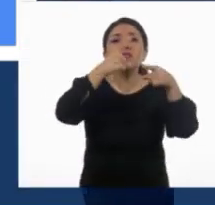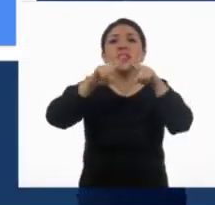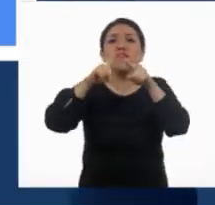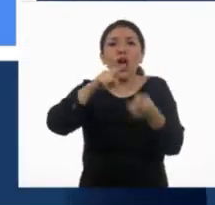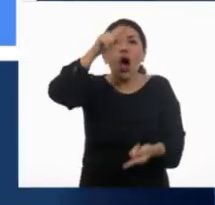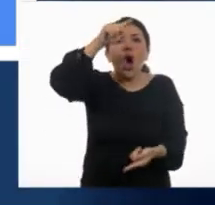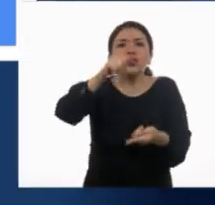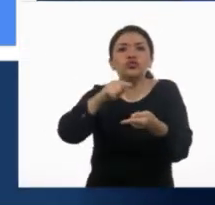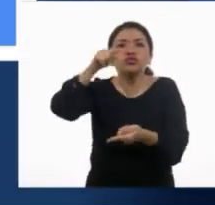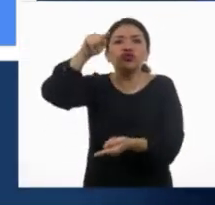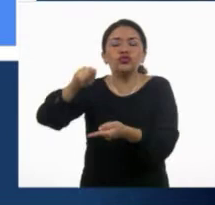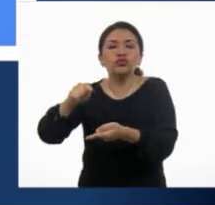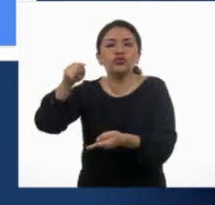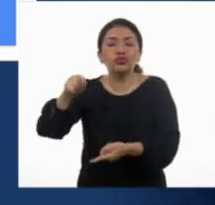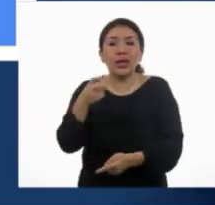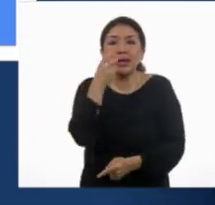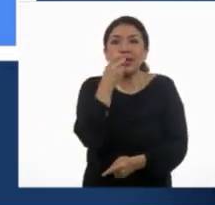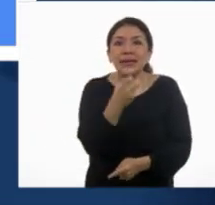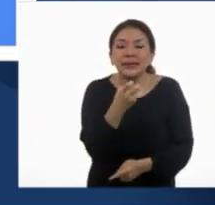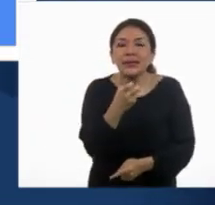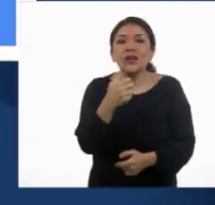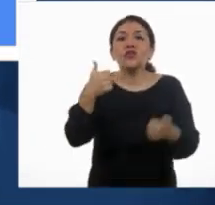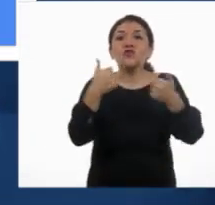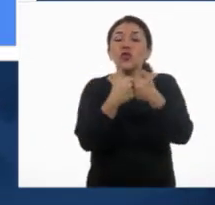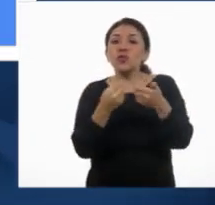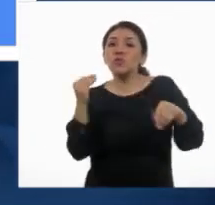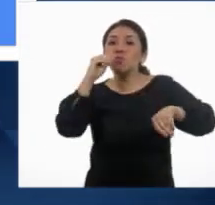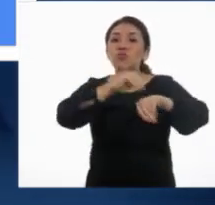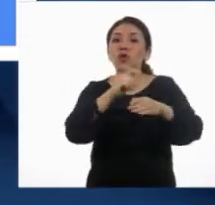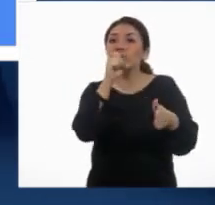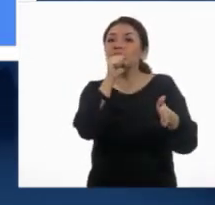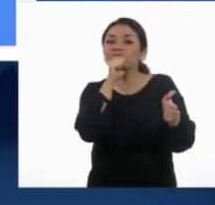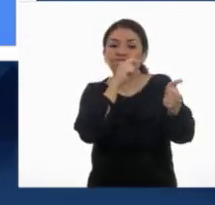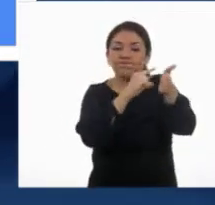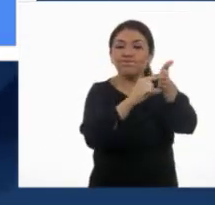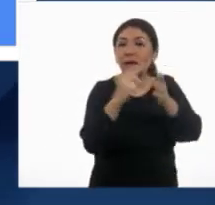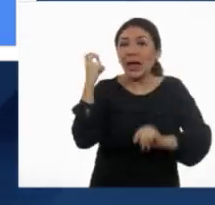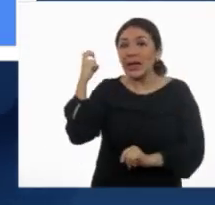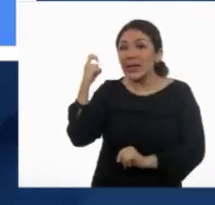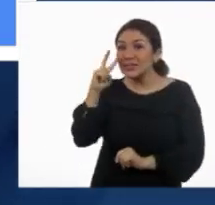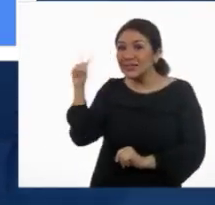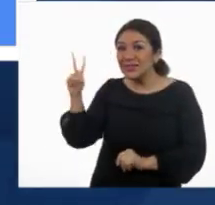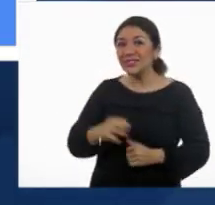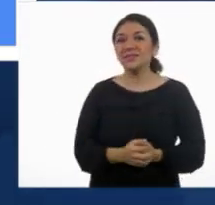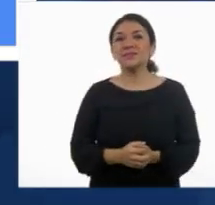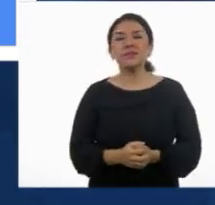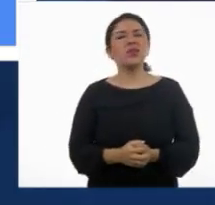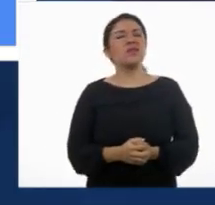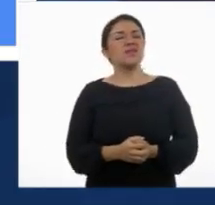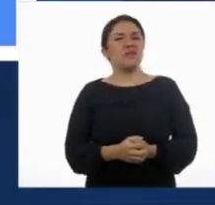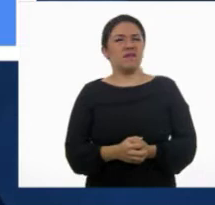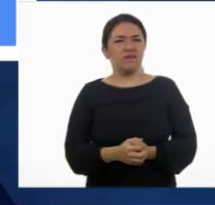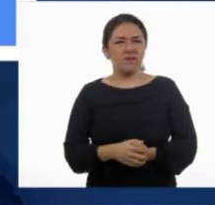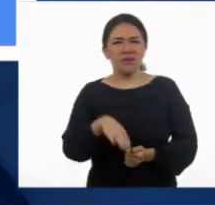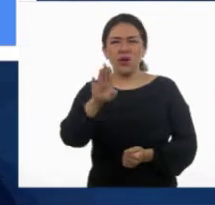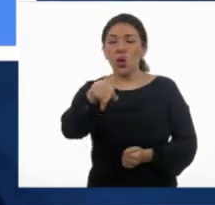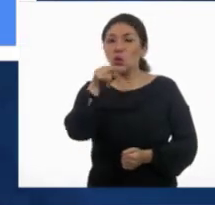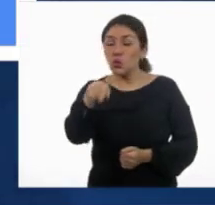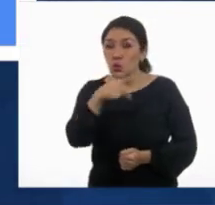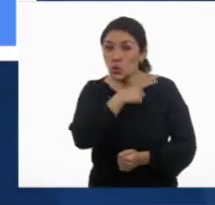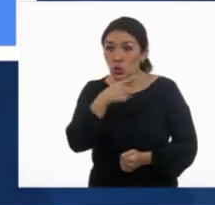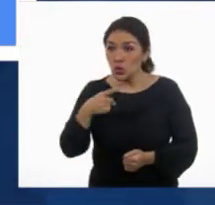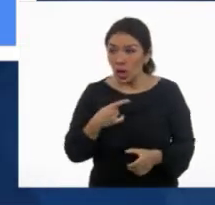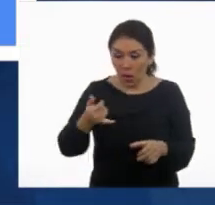tamaños y con estas etiquetas. A ver, entonces, Tom, debes